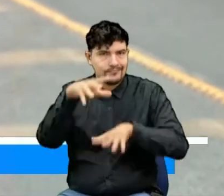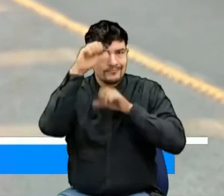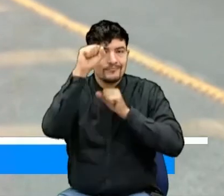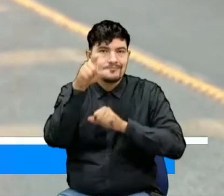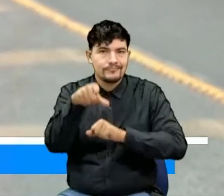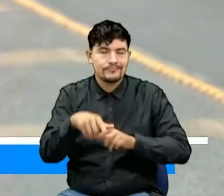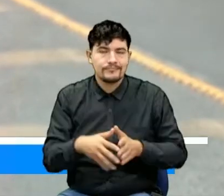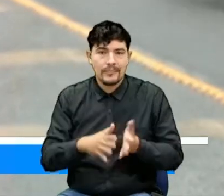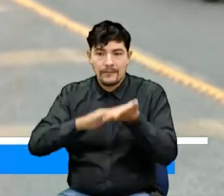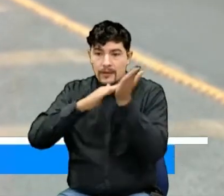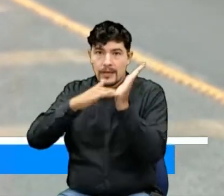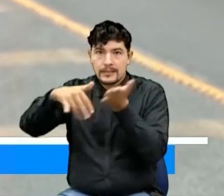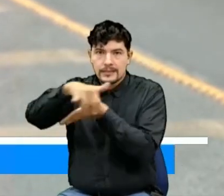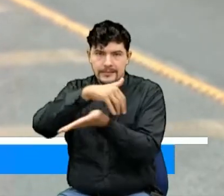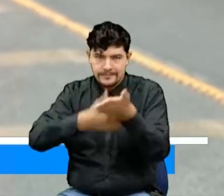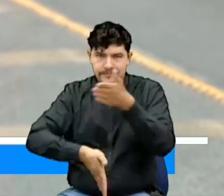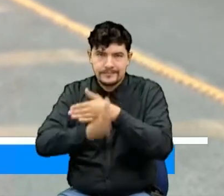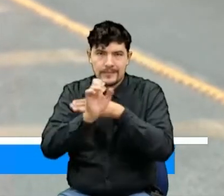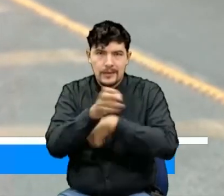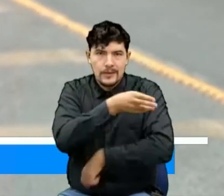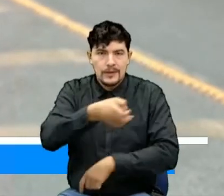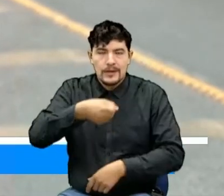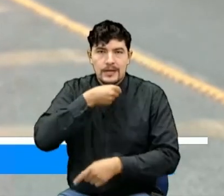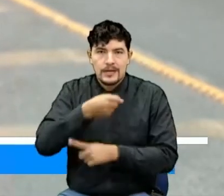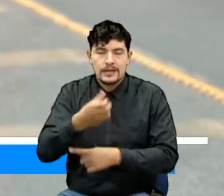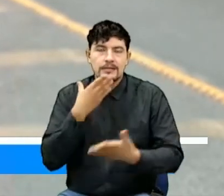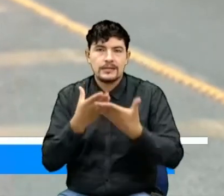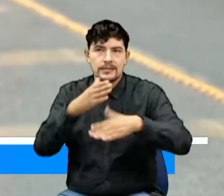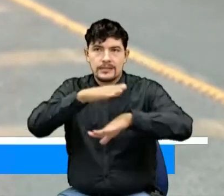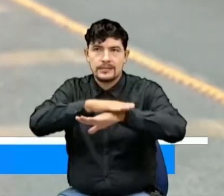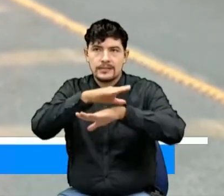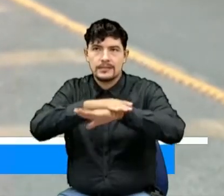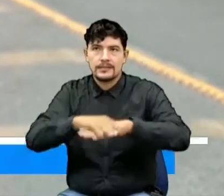Desde Floridablanca, Santander, para Oriente Noticias, Lizeth Mesa, estamos informando.